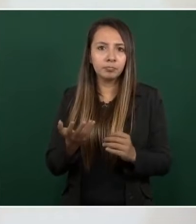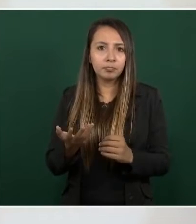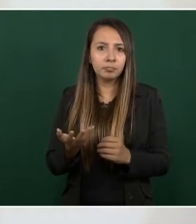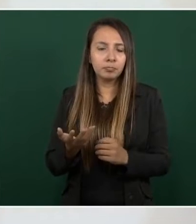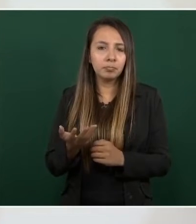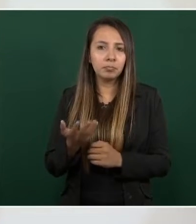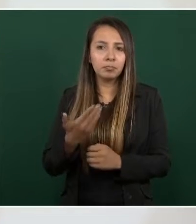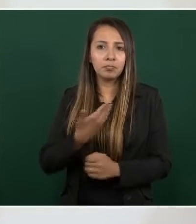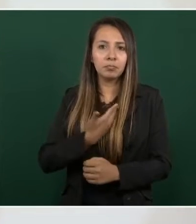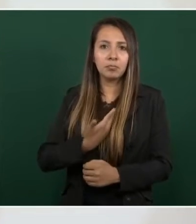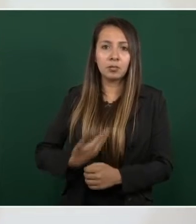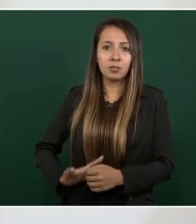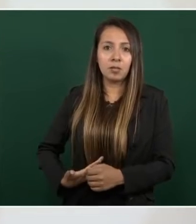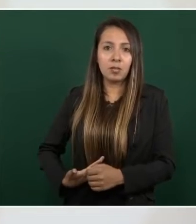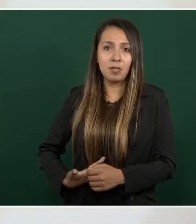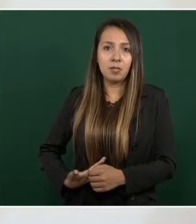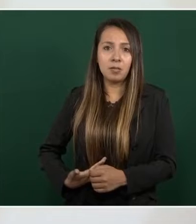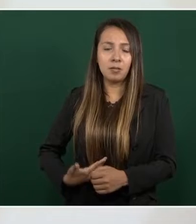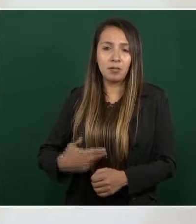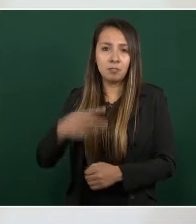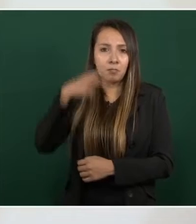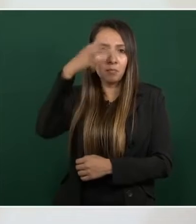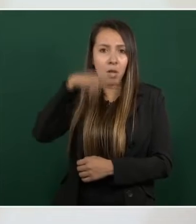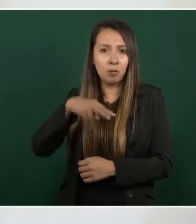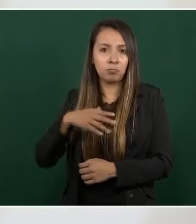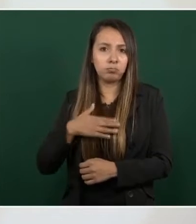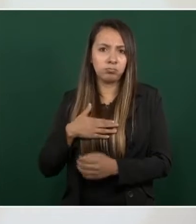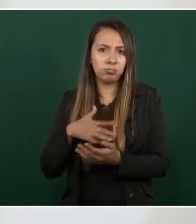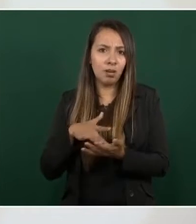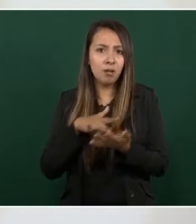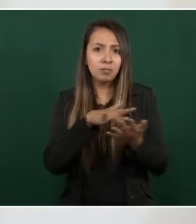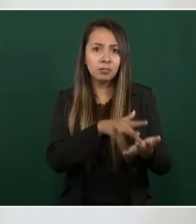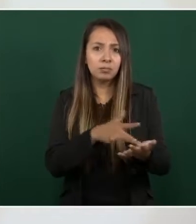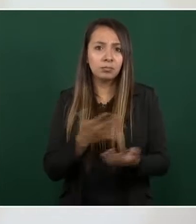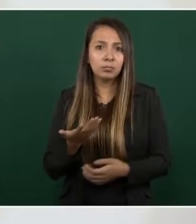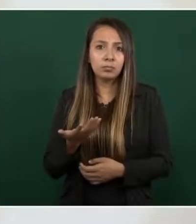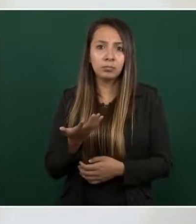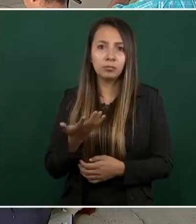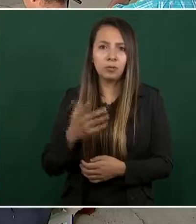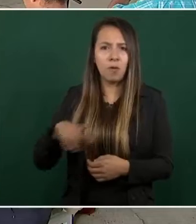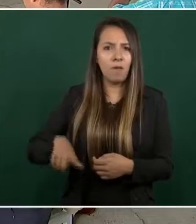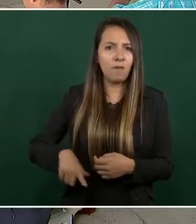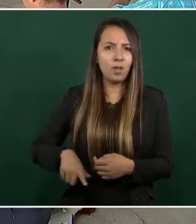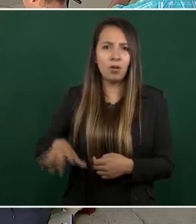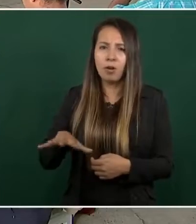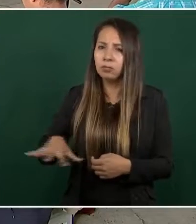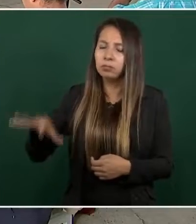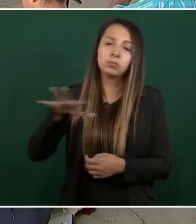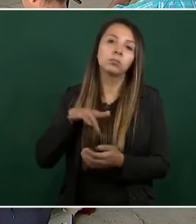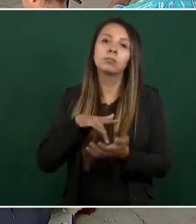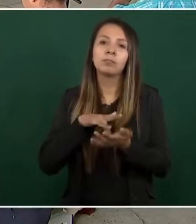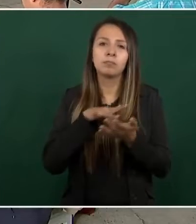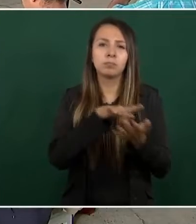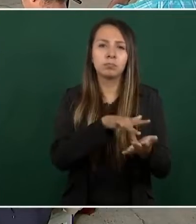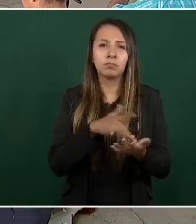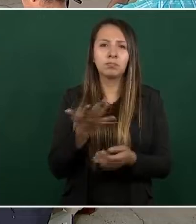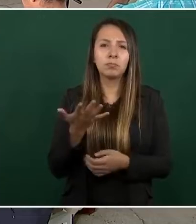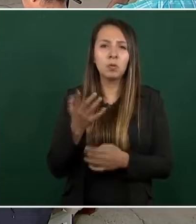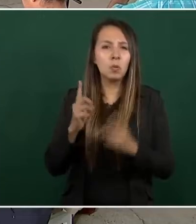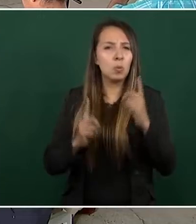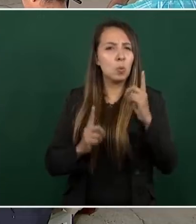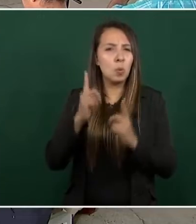y el presidente de México la apoya y todo el gobierno, que no haya